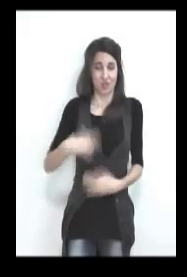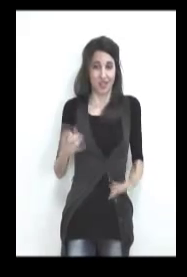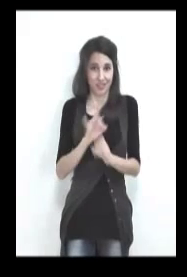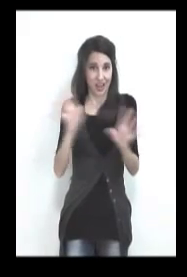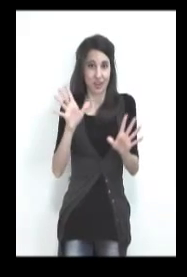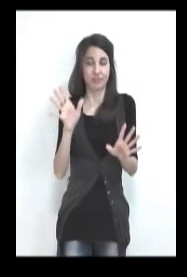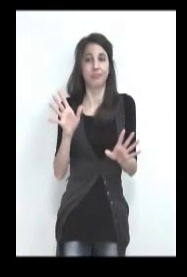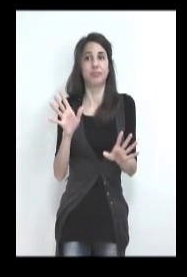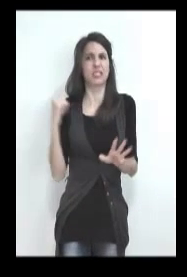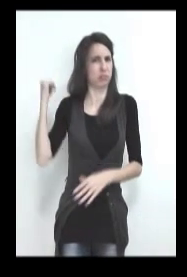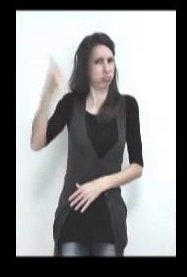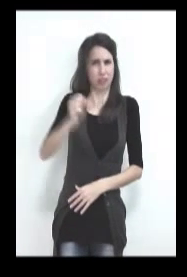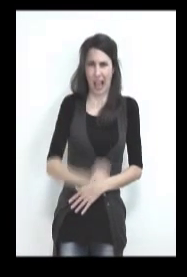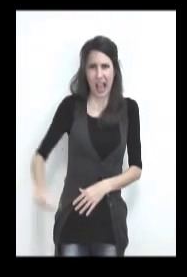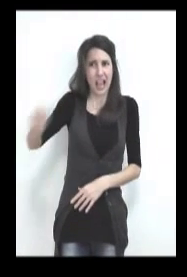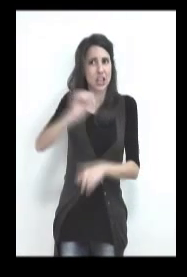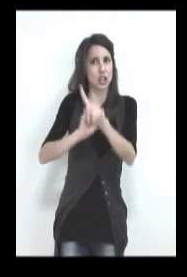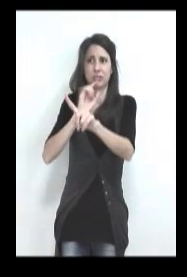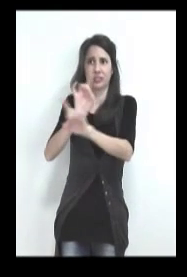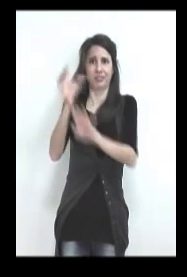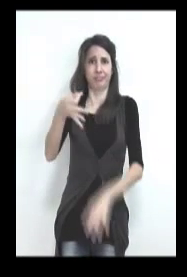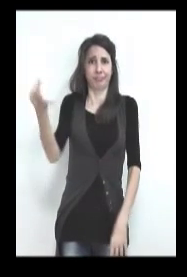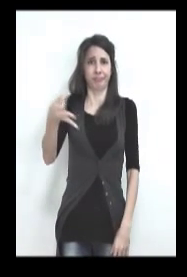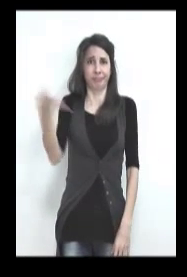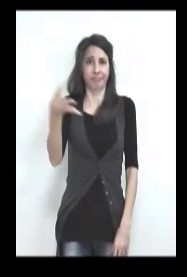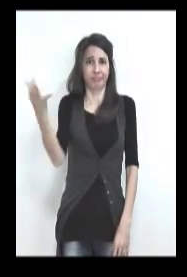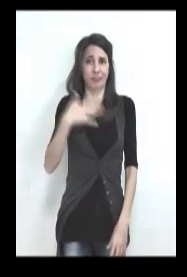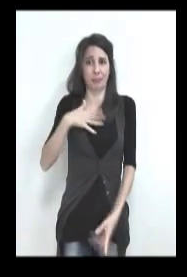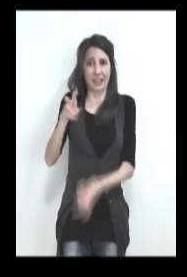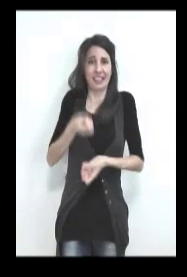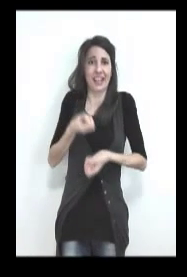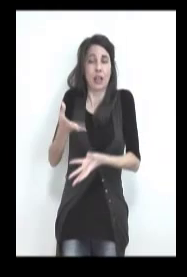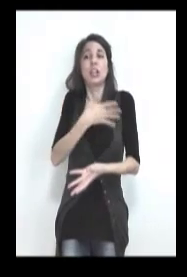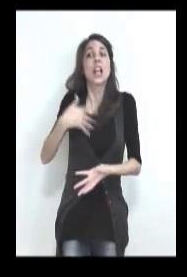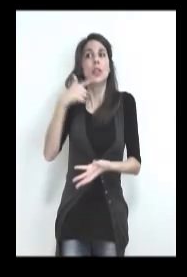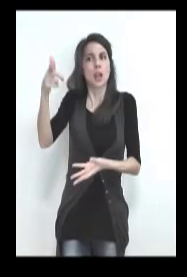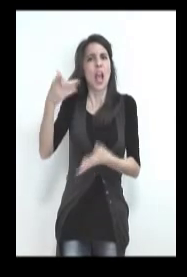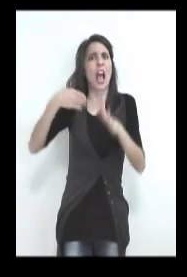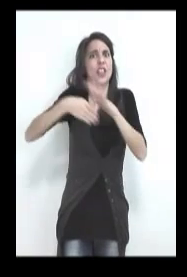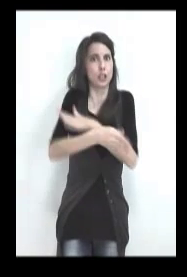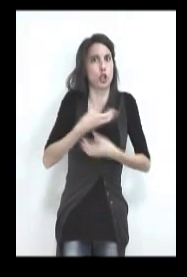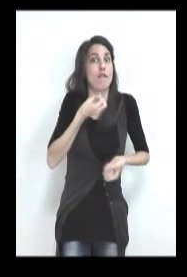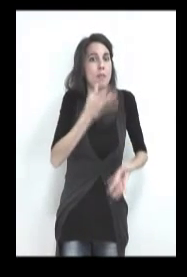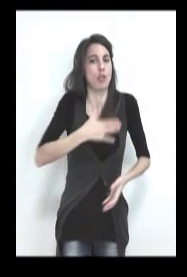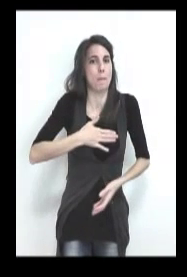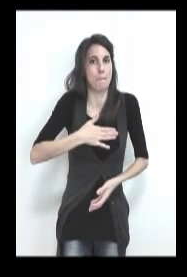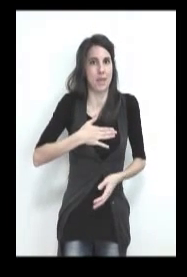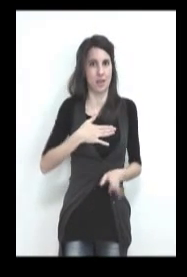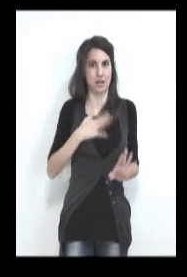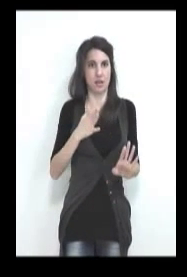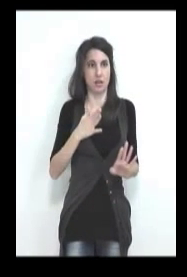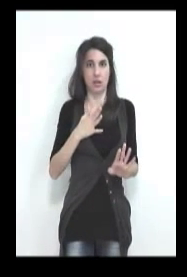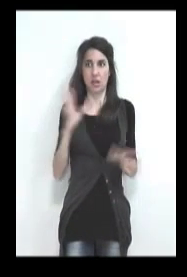los que no se ha equivocado absolutamente nada. Y eso se basa en que tiene acceso a un montón de información que no tiene nada que ver con la información que yo